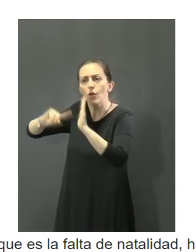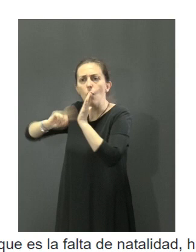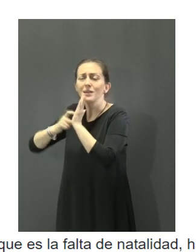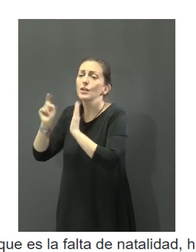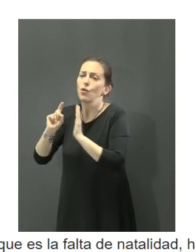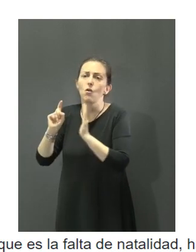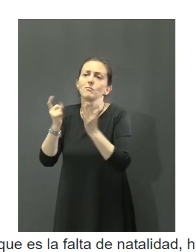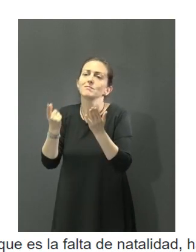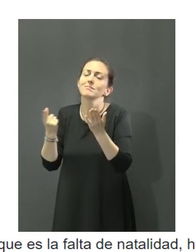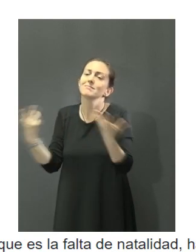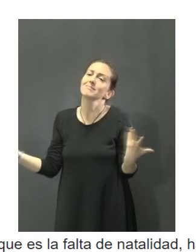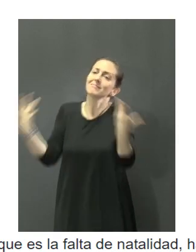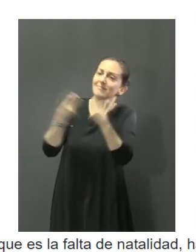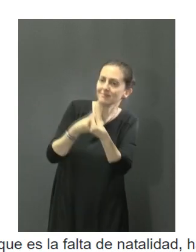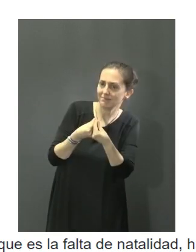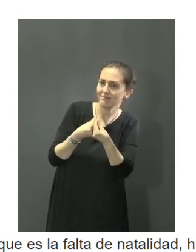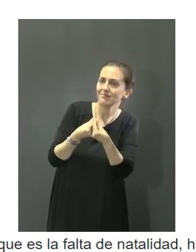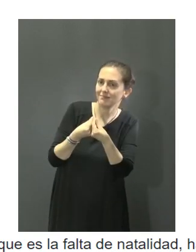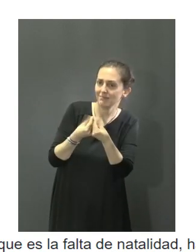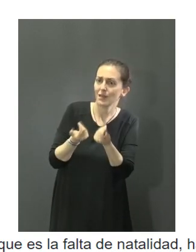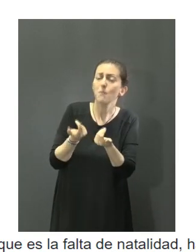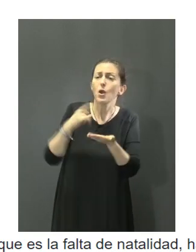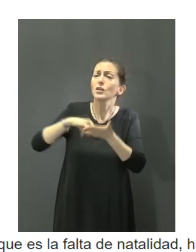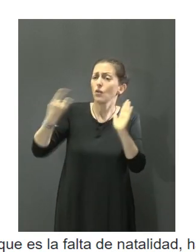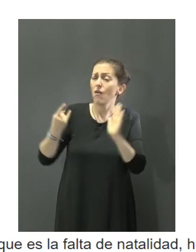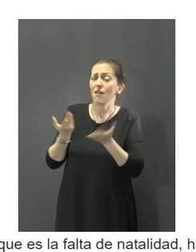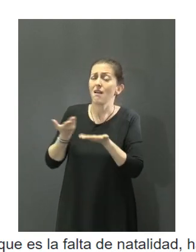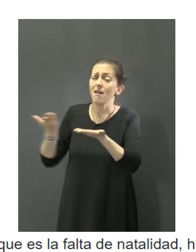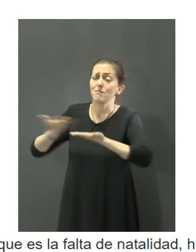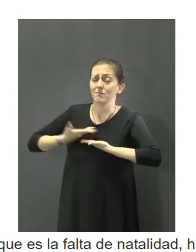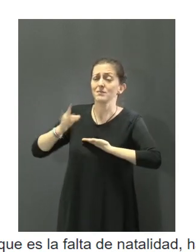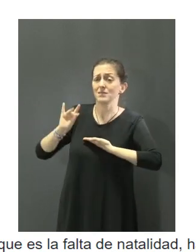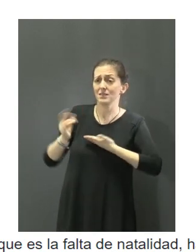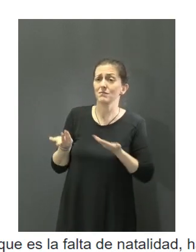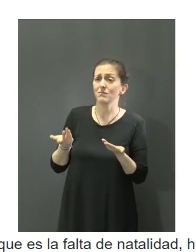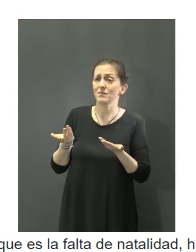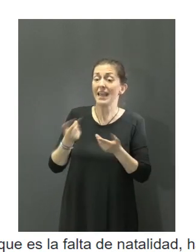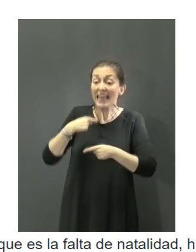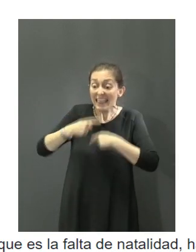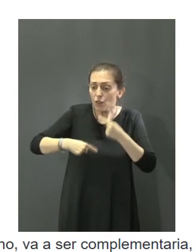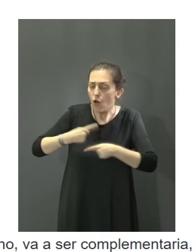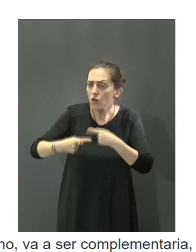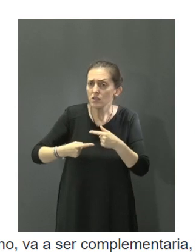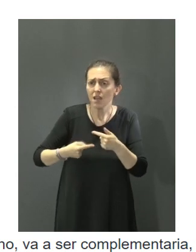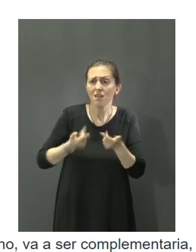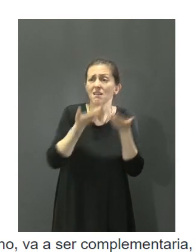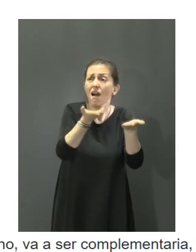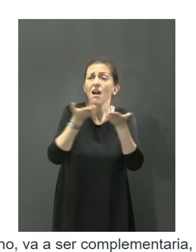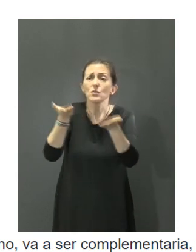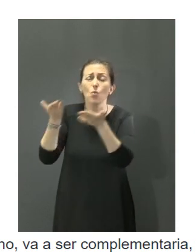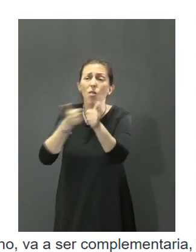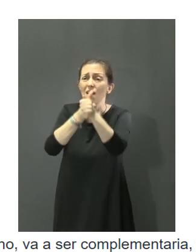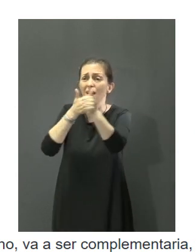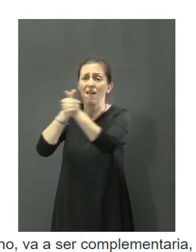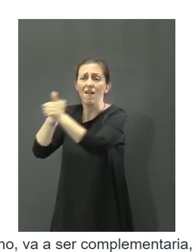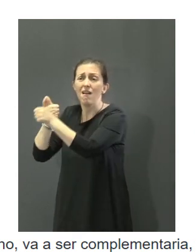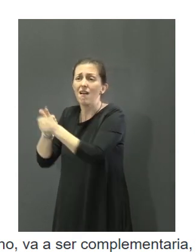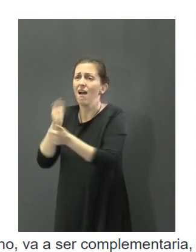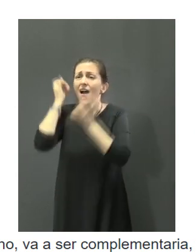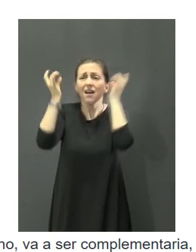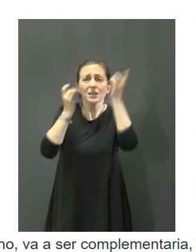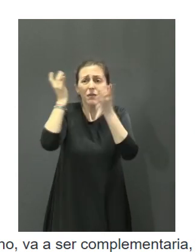tener que echar mano de ella, y desde luego todo lo que tenga que ver en la asistencia diaria de nuestras